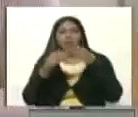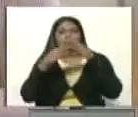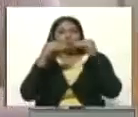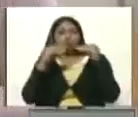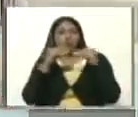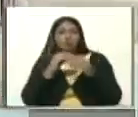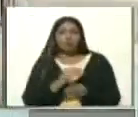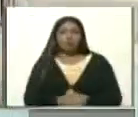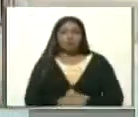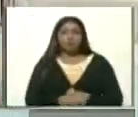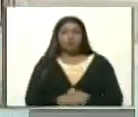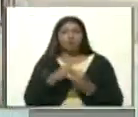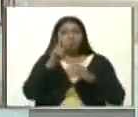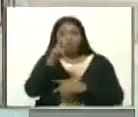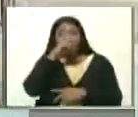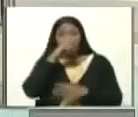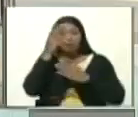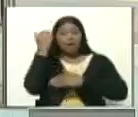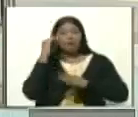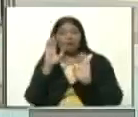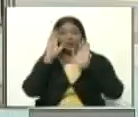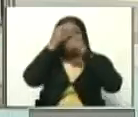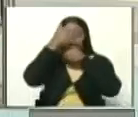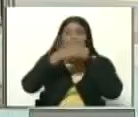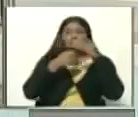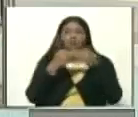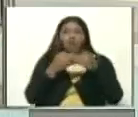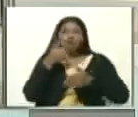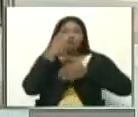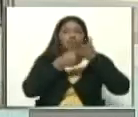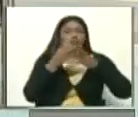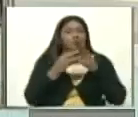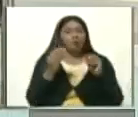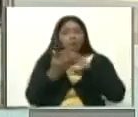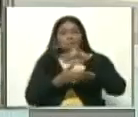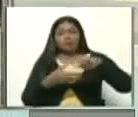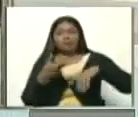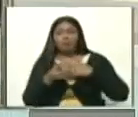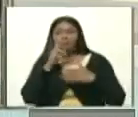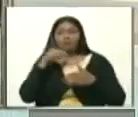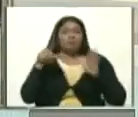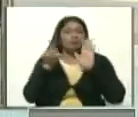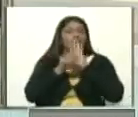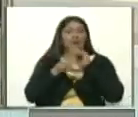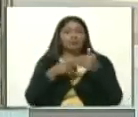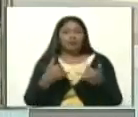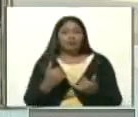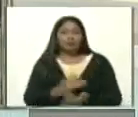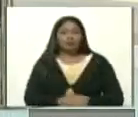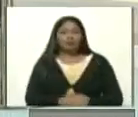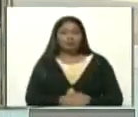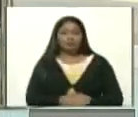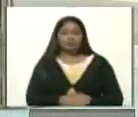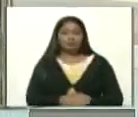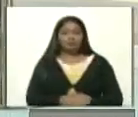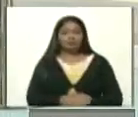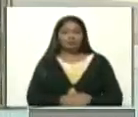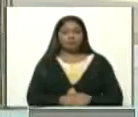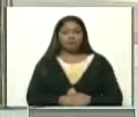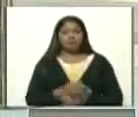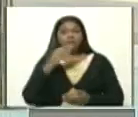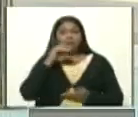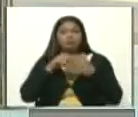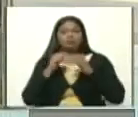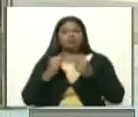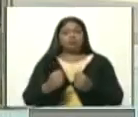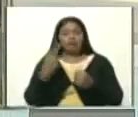medidas. Dos años antes de su secuestro, para combatir todas estas medidas ilegales, las medidas coercitivas unilaterales que estaban